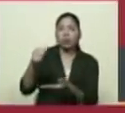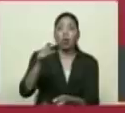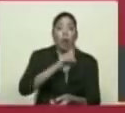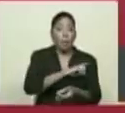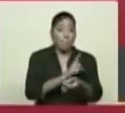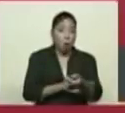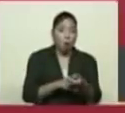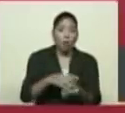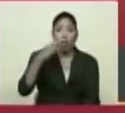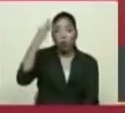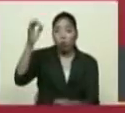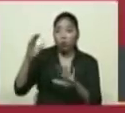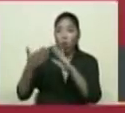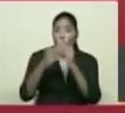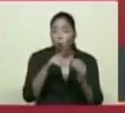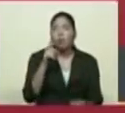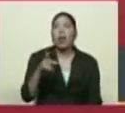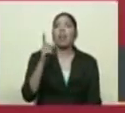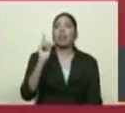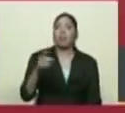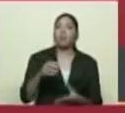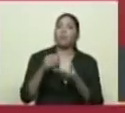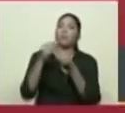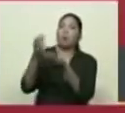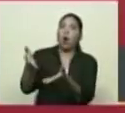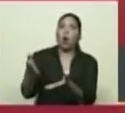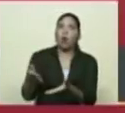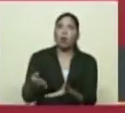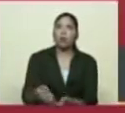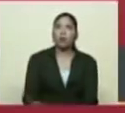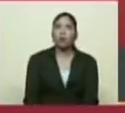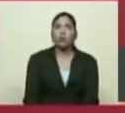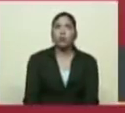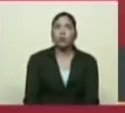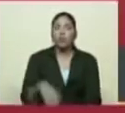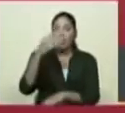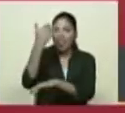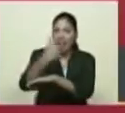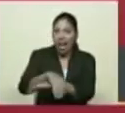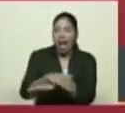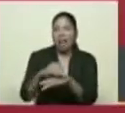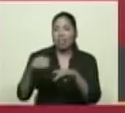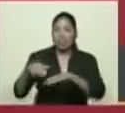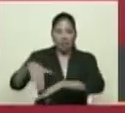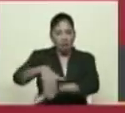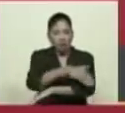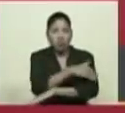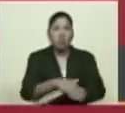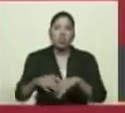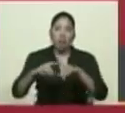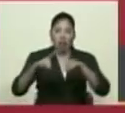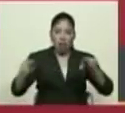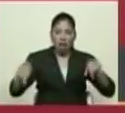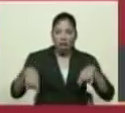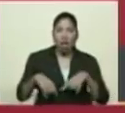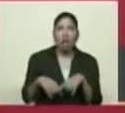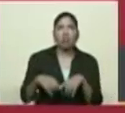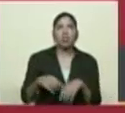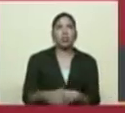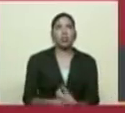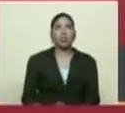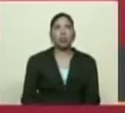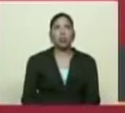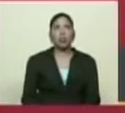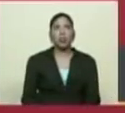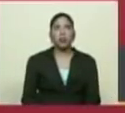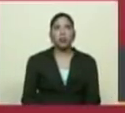comunales ganando la batalla de la guerra económica en el barrio, en la calle, en la cuadra, en la cancha. ¿Qué son los CLAP? El